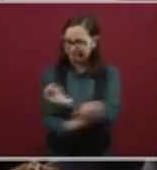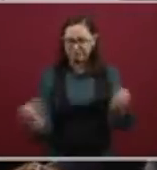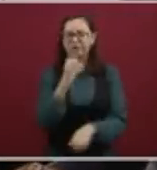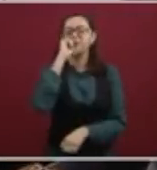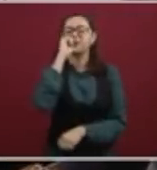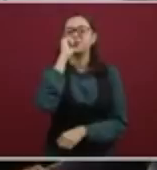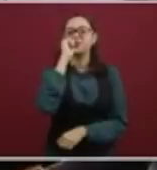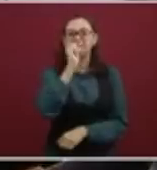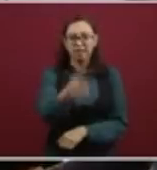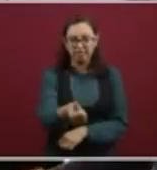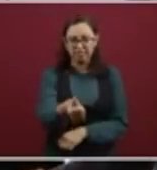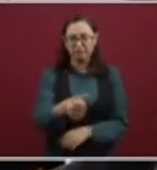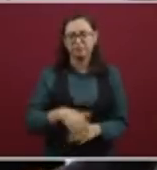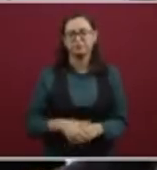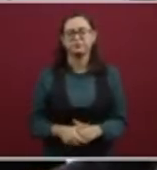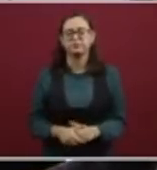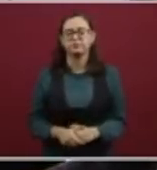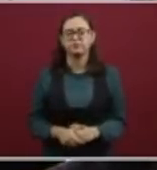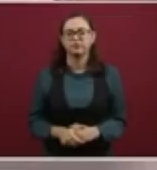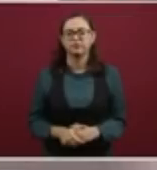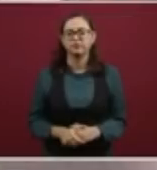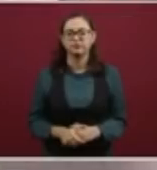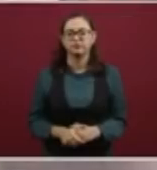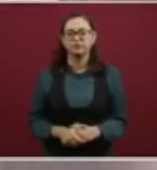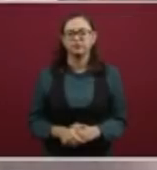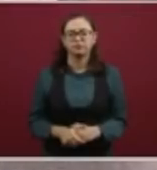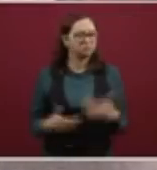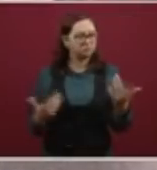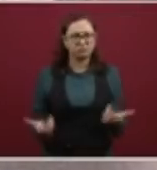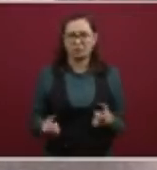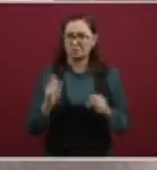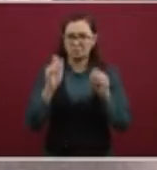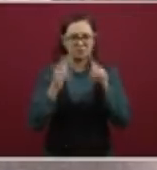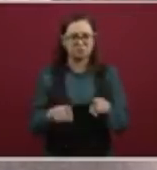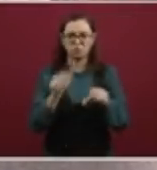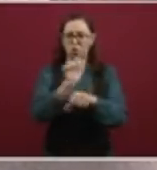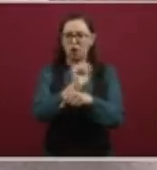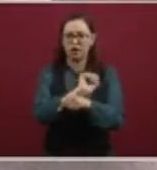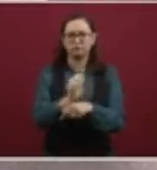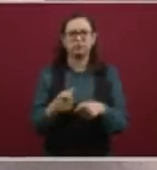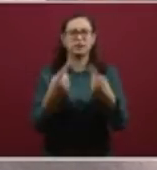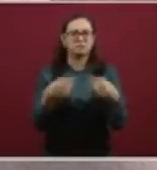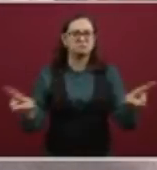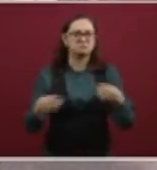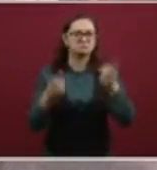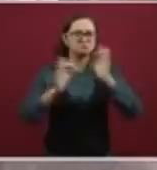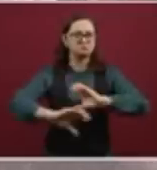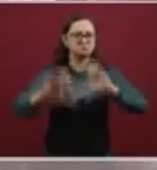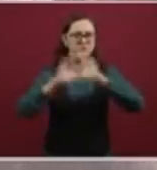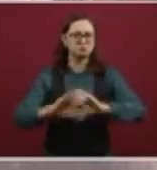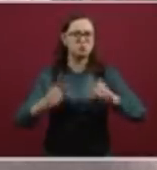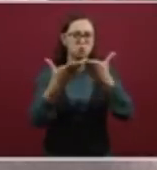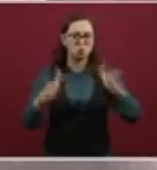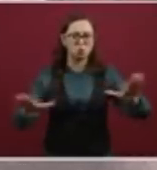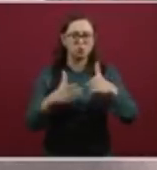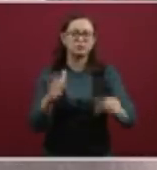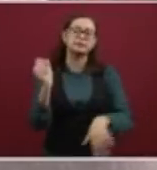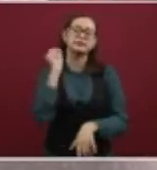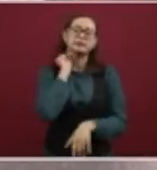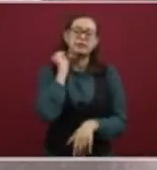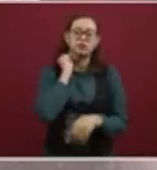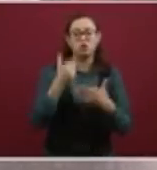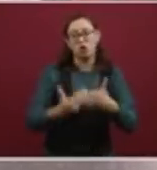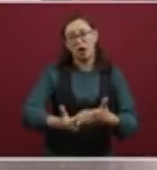cabo el concierto como fue planeado durante la conferencia de prensa del presidente andrés manuel lópez obrador